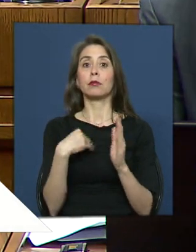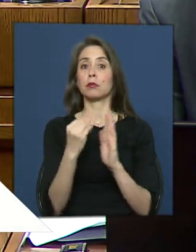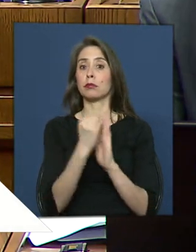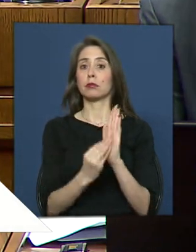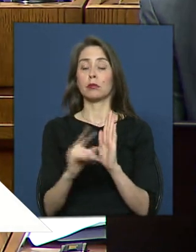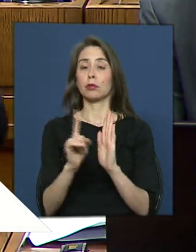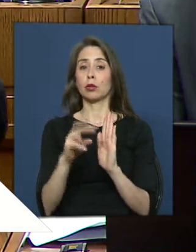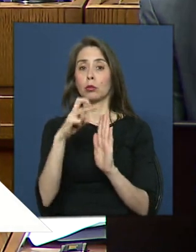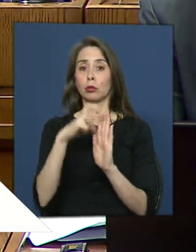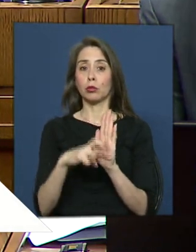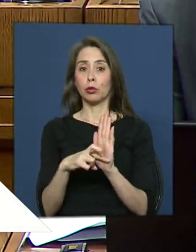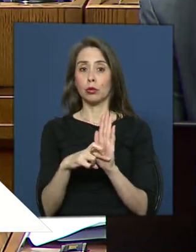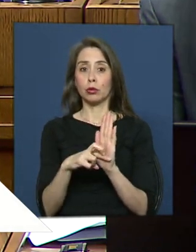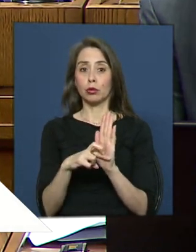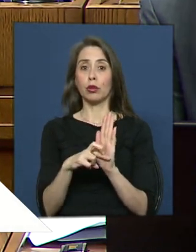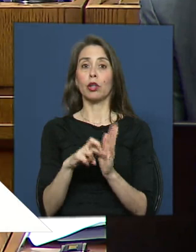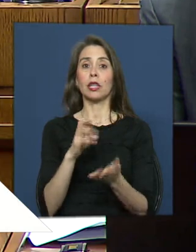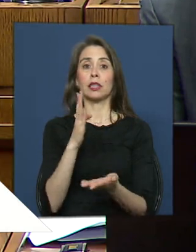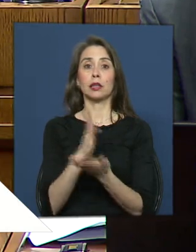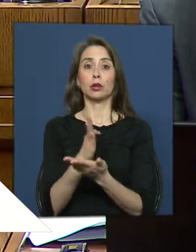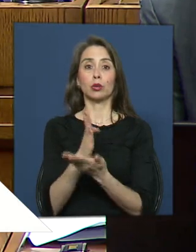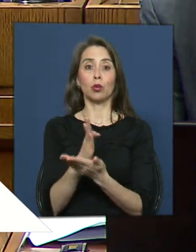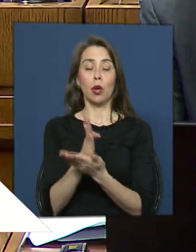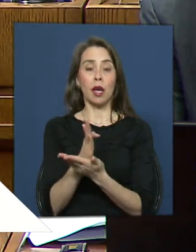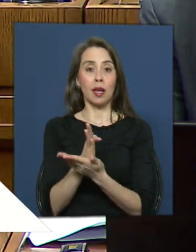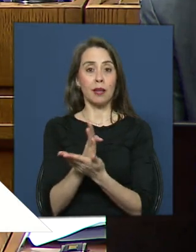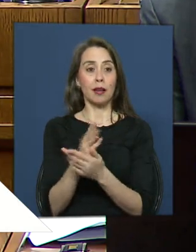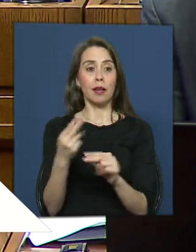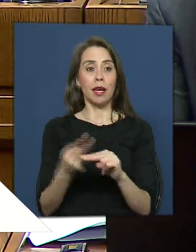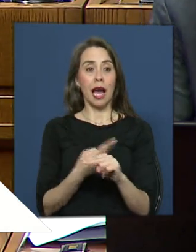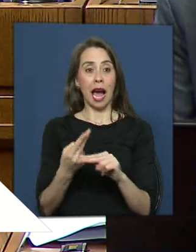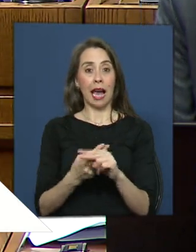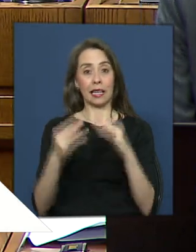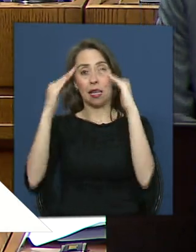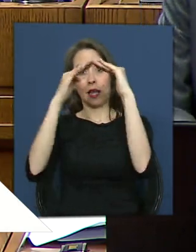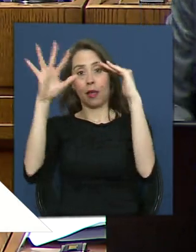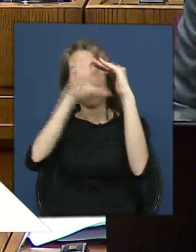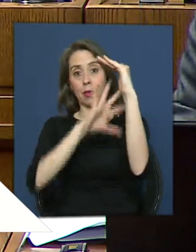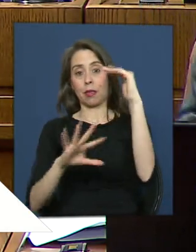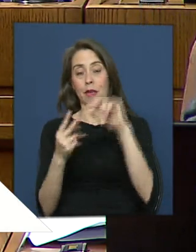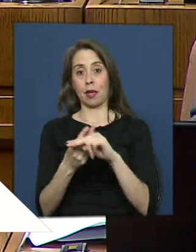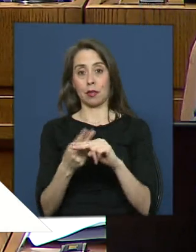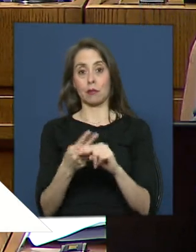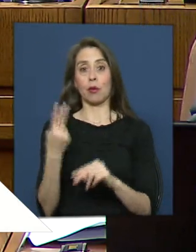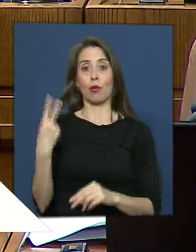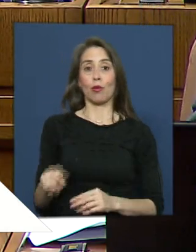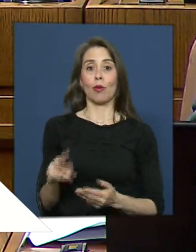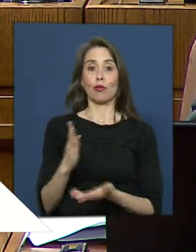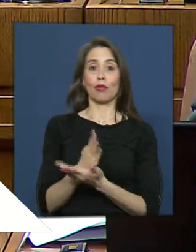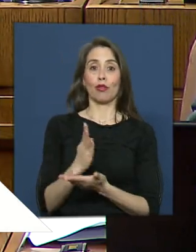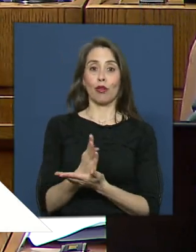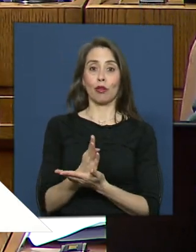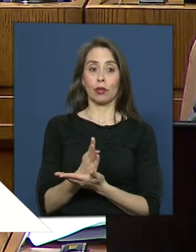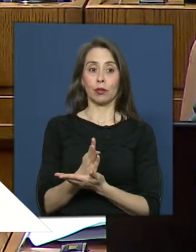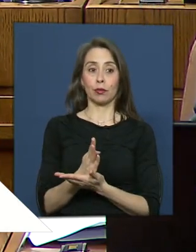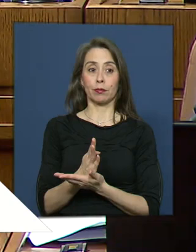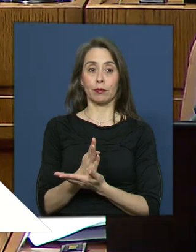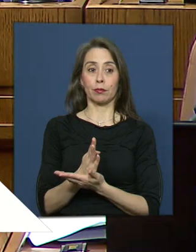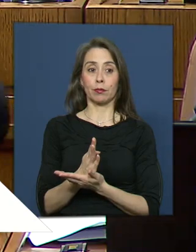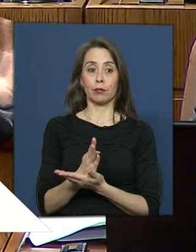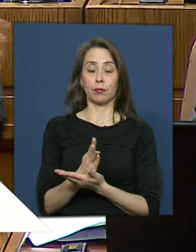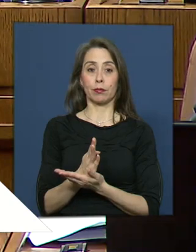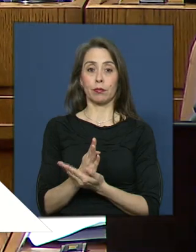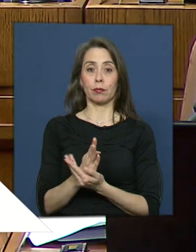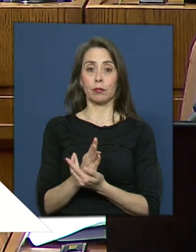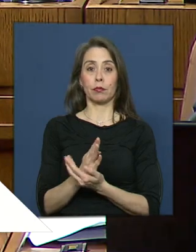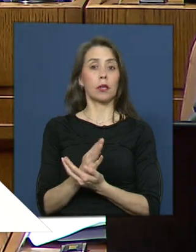proyecto, que es que si hay un colegio hoy día que arrienda su infraestructura y que el sostenedor, perdón, que el dueño de la infraestructura